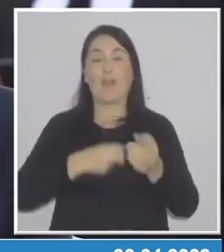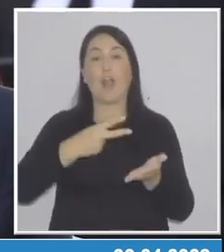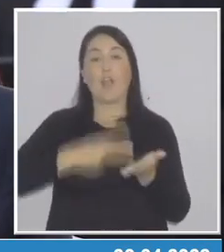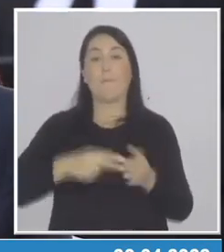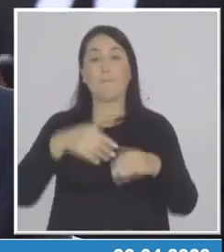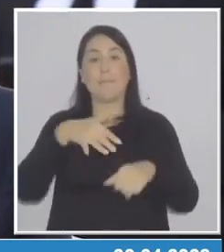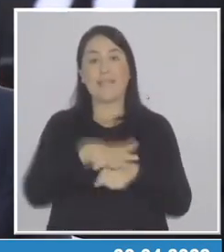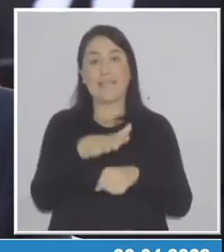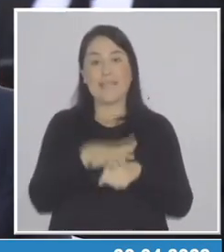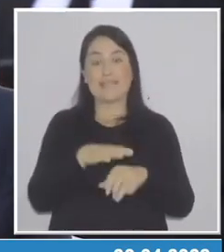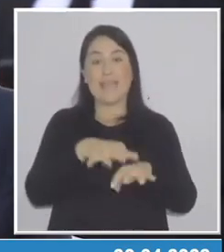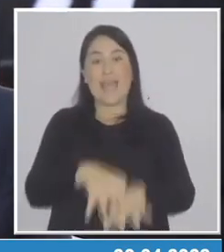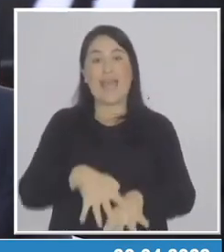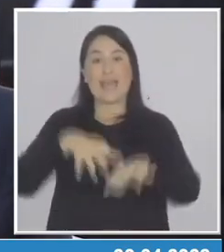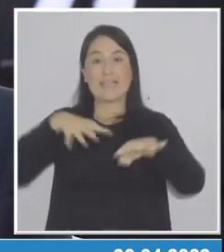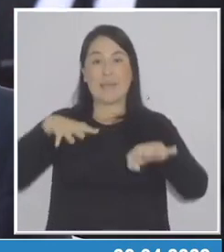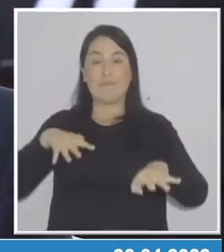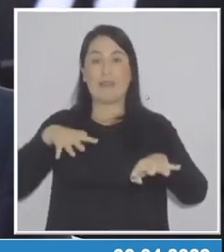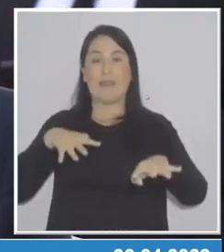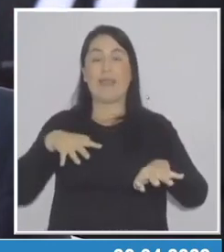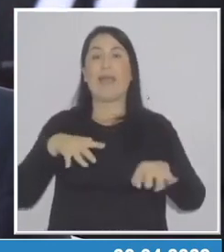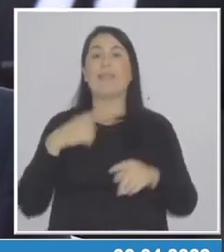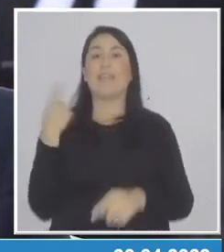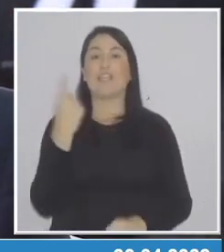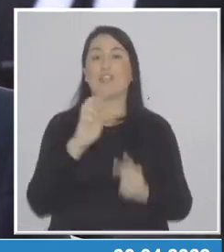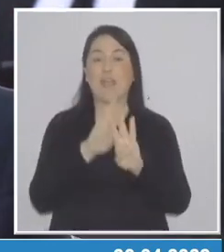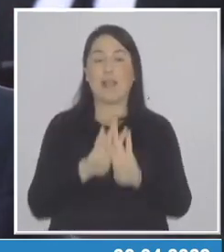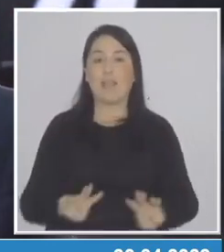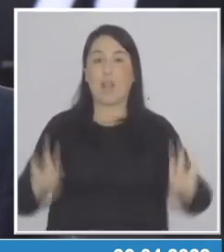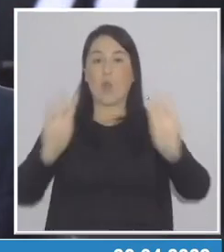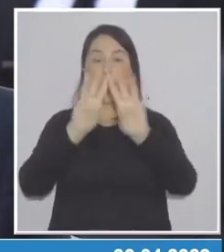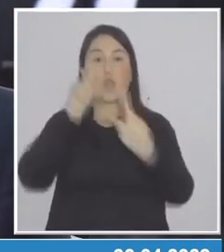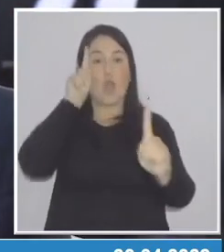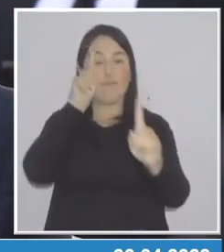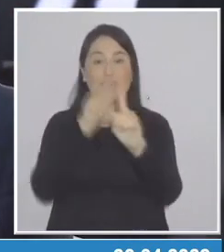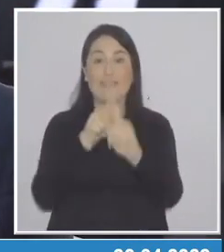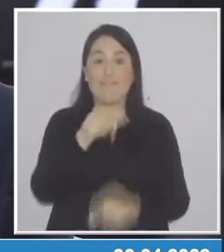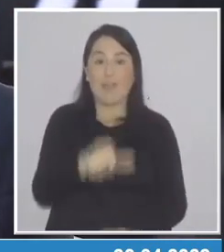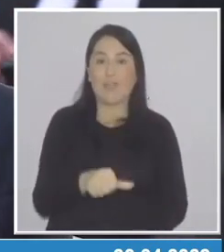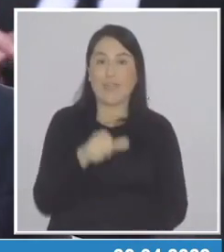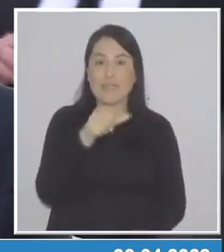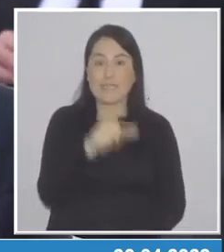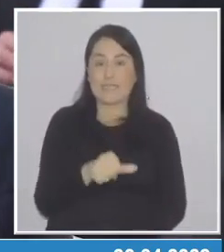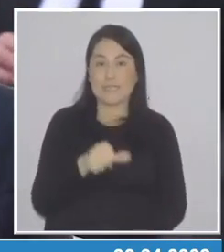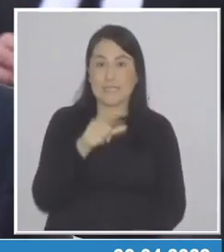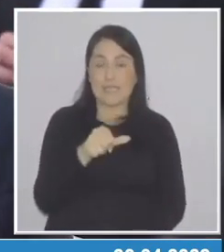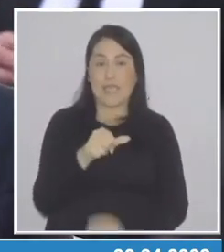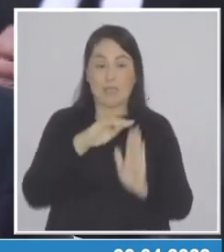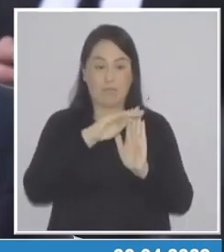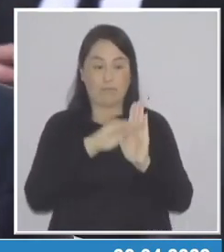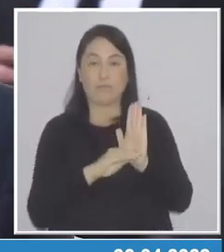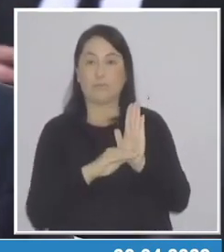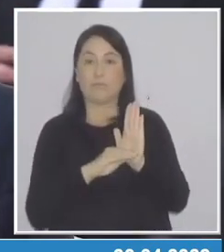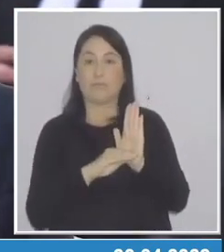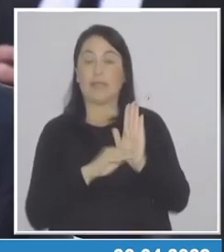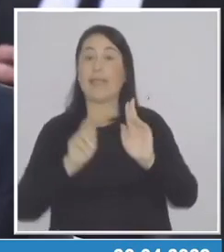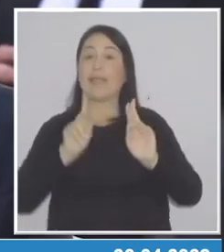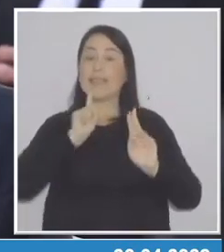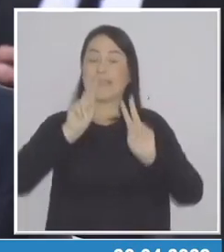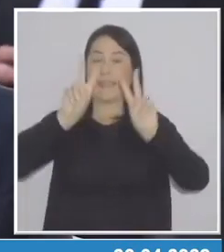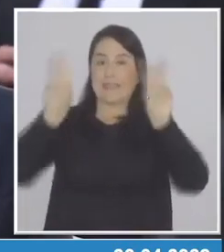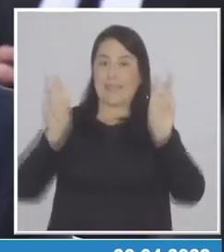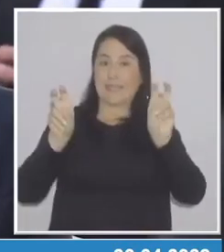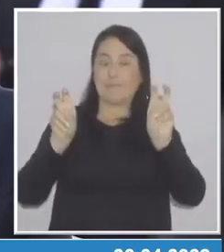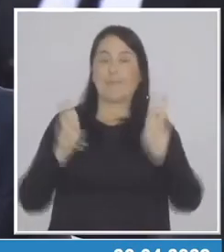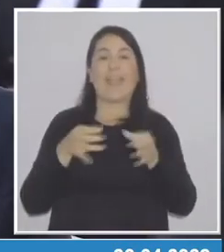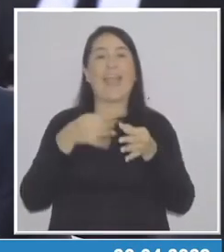Asamblea General de las Naciones Unidas, en cuyo objetivo 16 contempla, comillas, garantizar